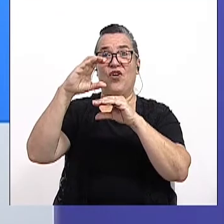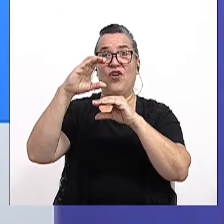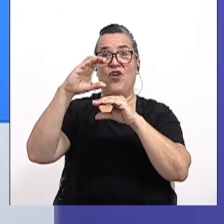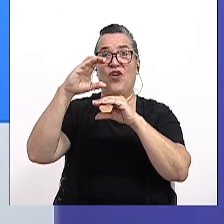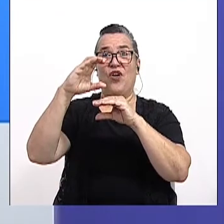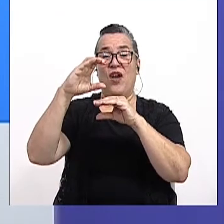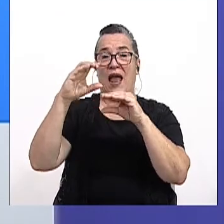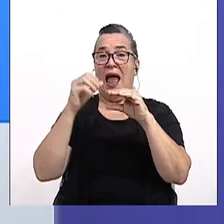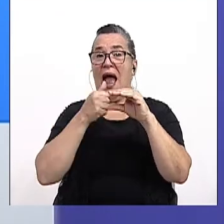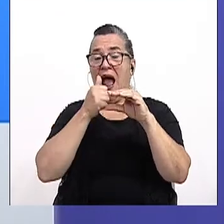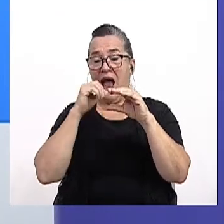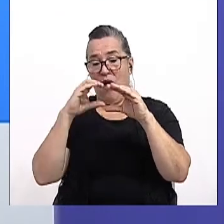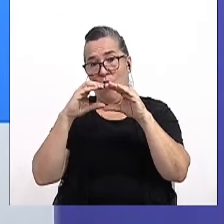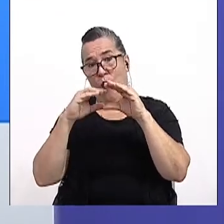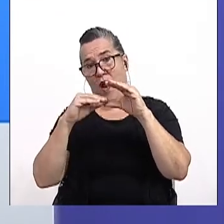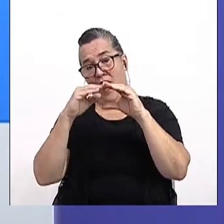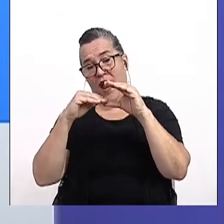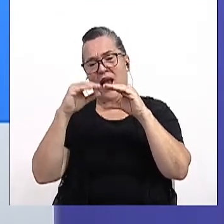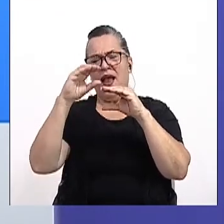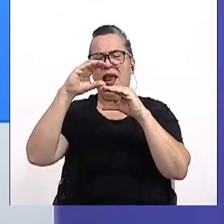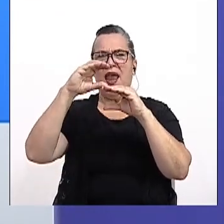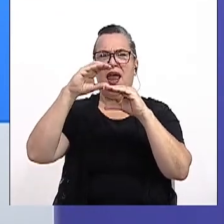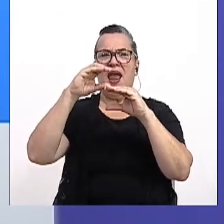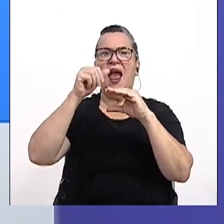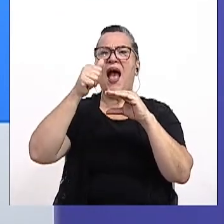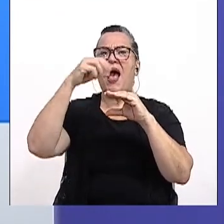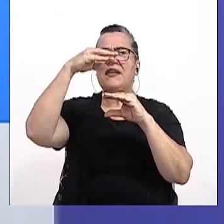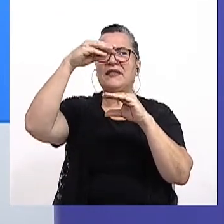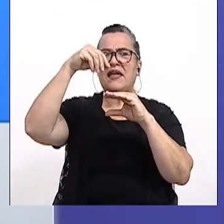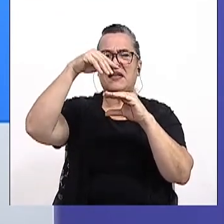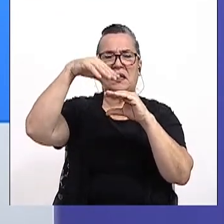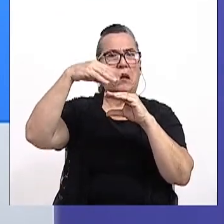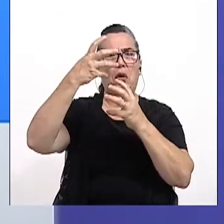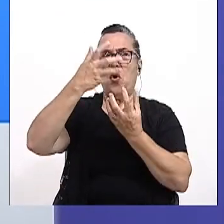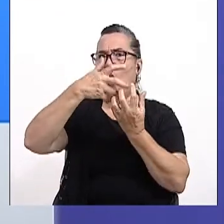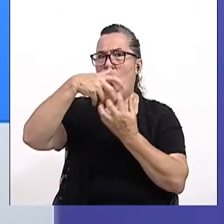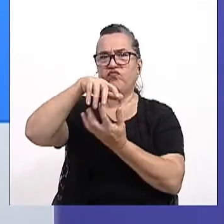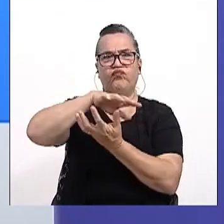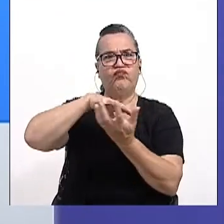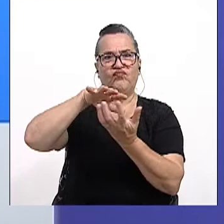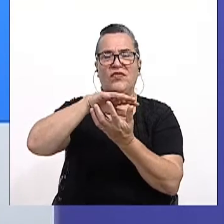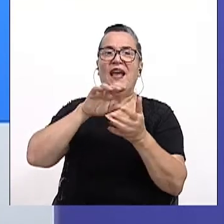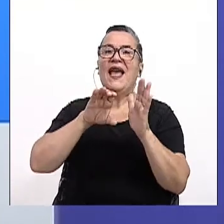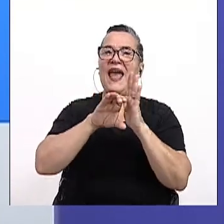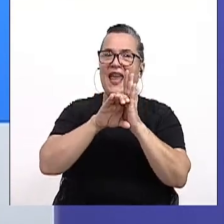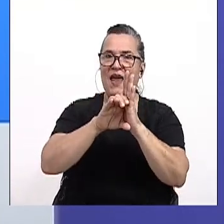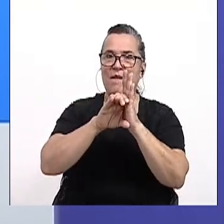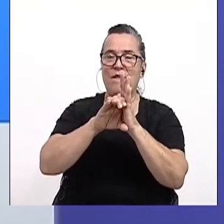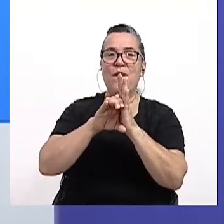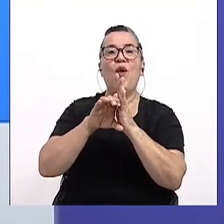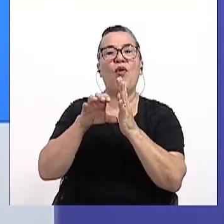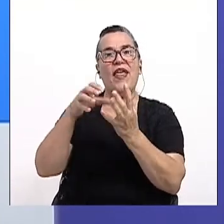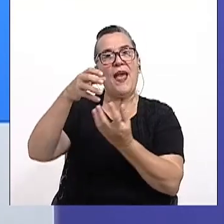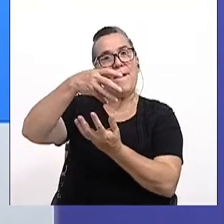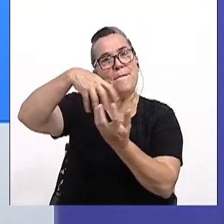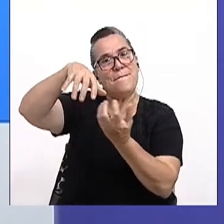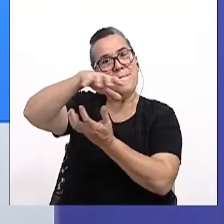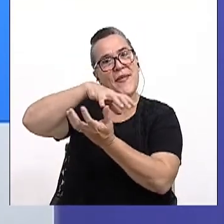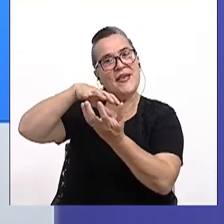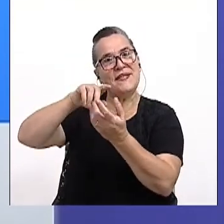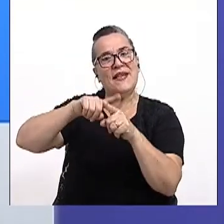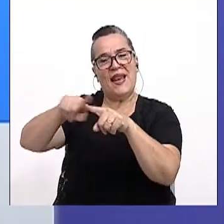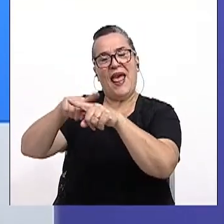el agua y el aceite no se mezclaron. Puedo decir que es un ejemplo de mezcla